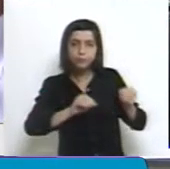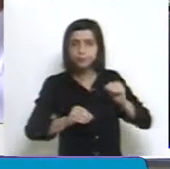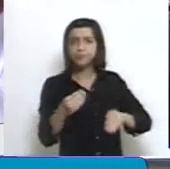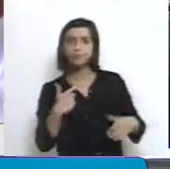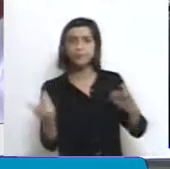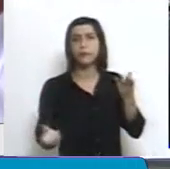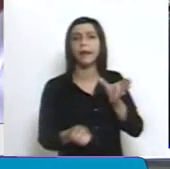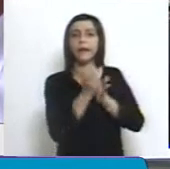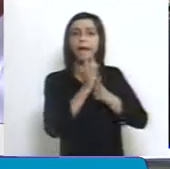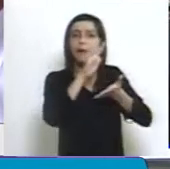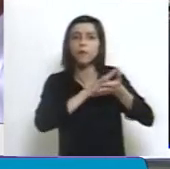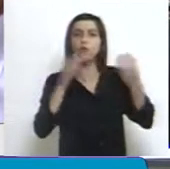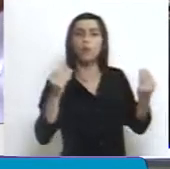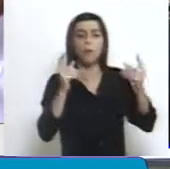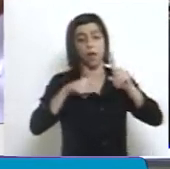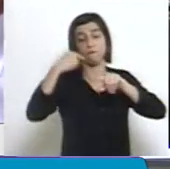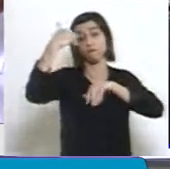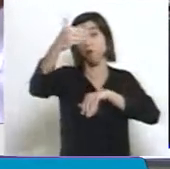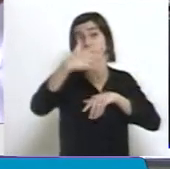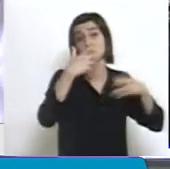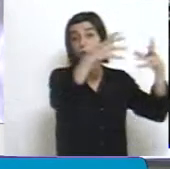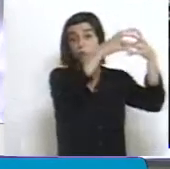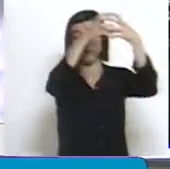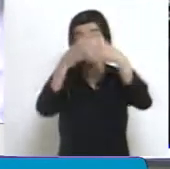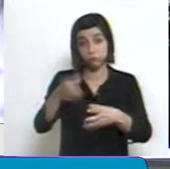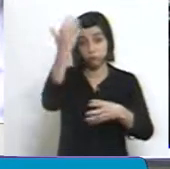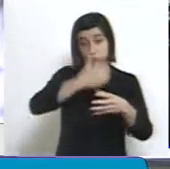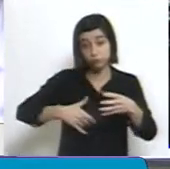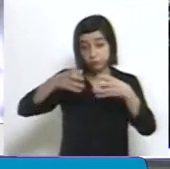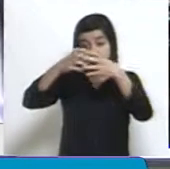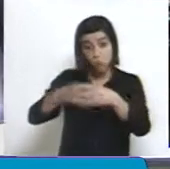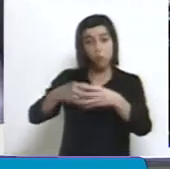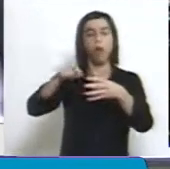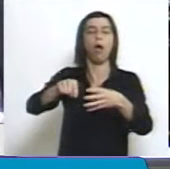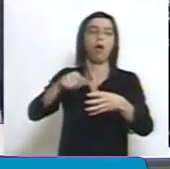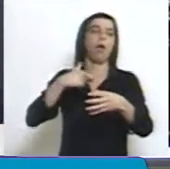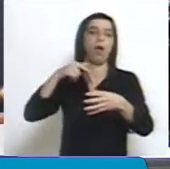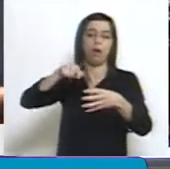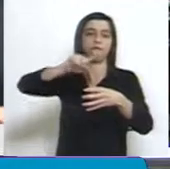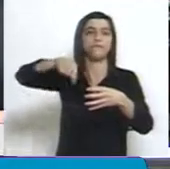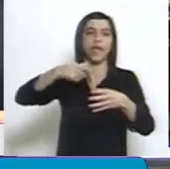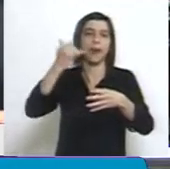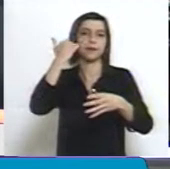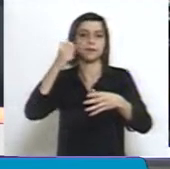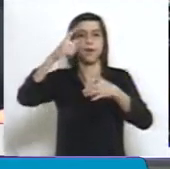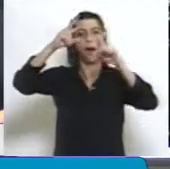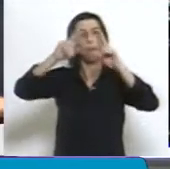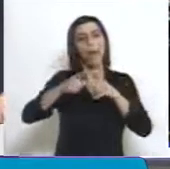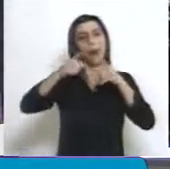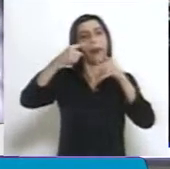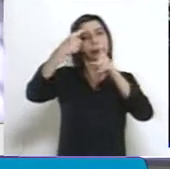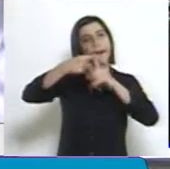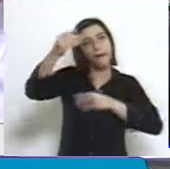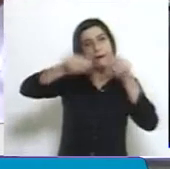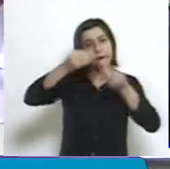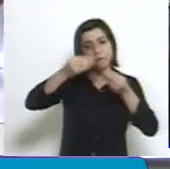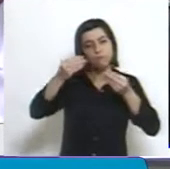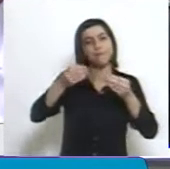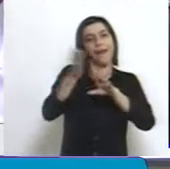el próximo gobierno entienda que tiene que llevar adelante. Si, por ejemplo, los recursos